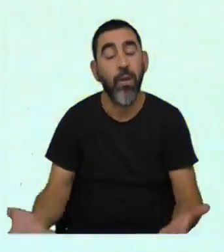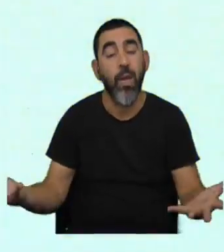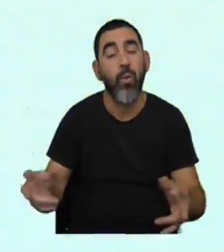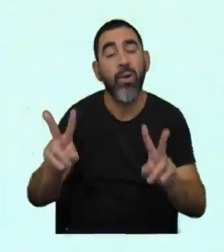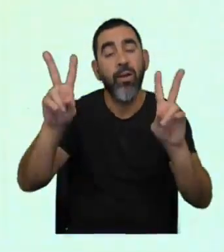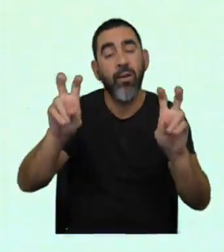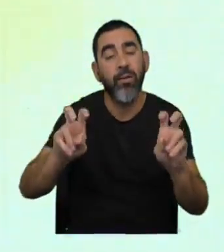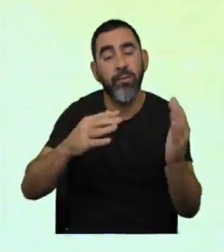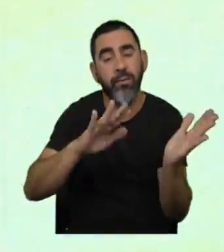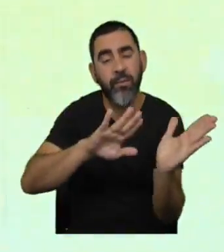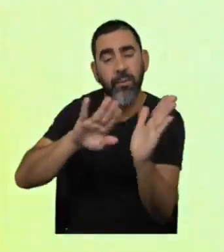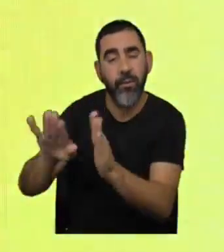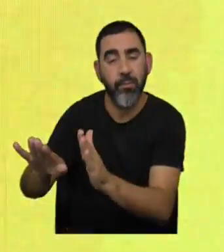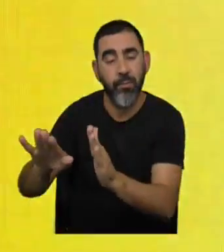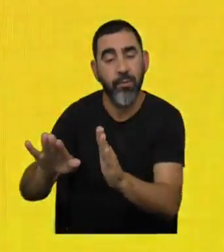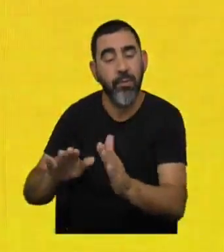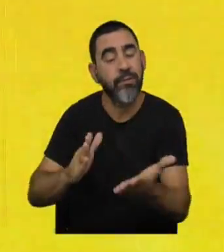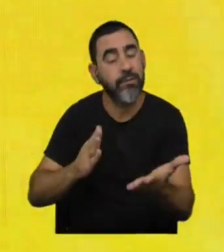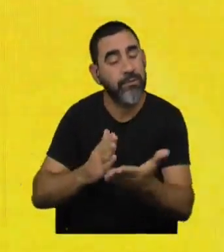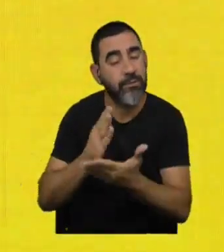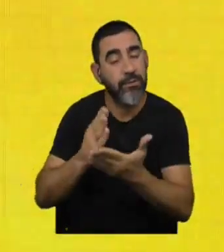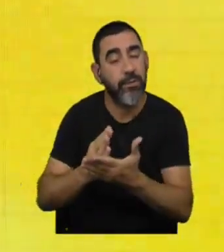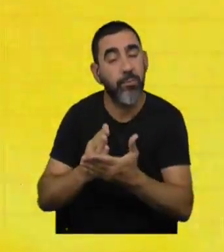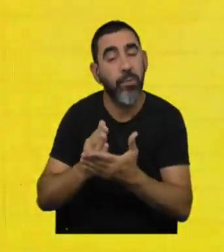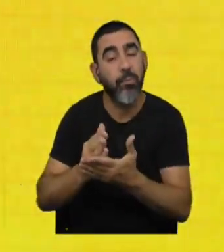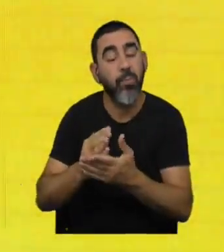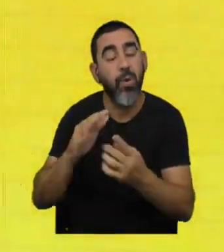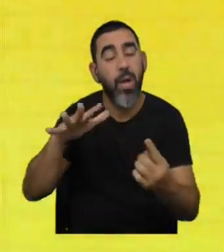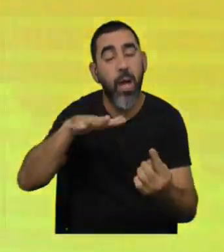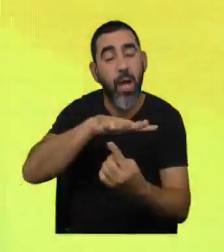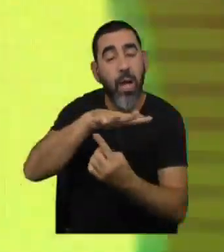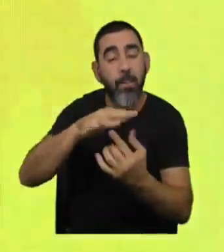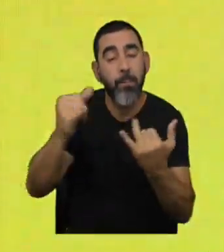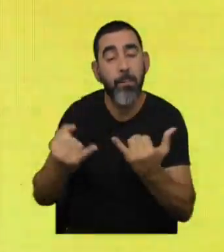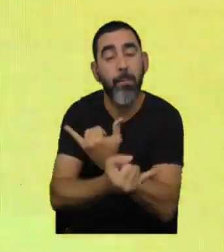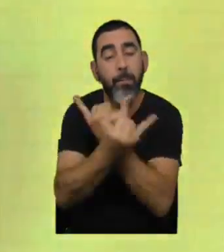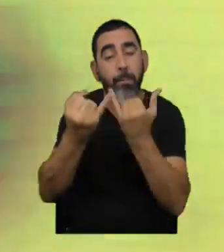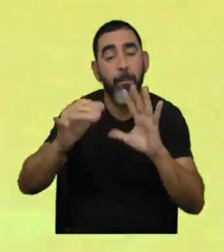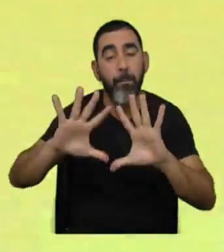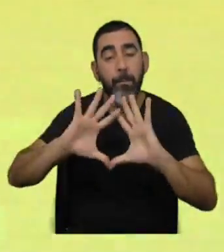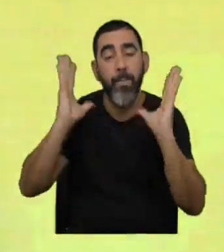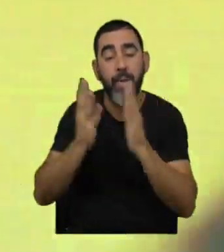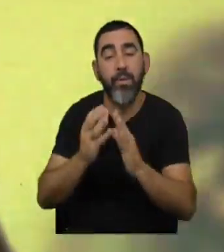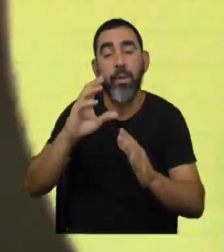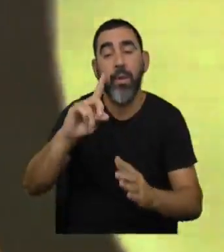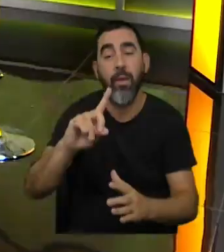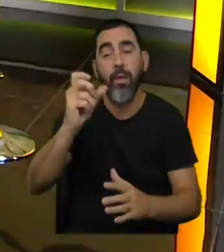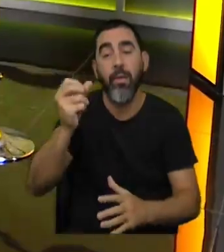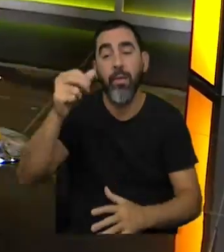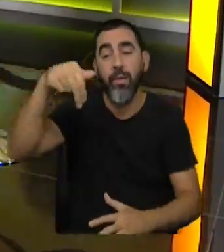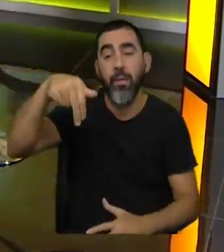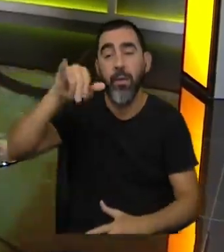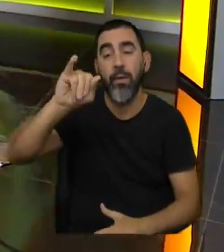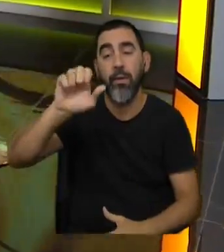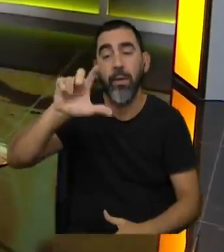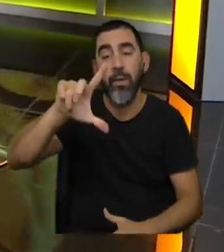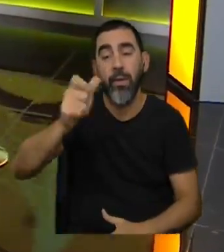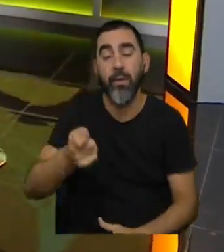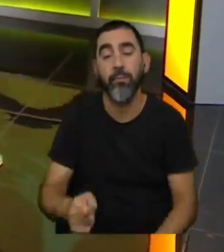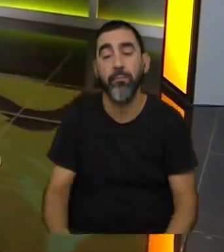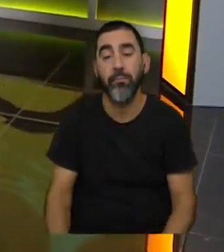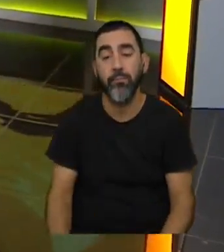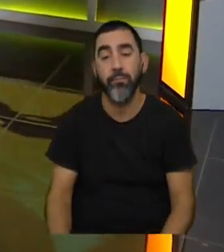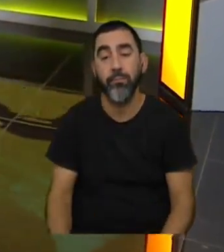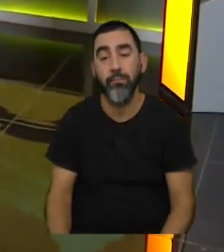otra cosa en el marco siempre de esta mirada ambiental del Día Mundial del Ambiente. Daniela Hirschfeld, ¿cómo andás? Buenas noches. Sí, hoy vamos a hablar